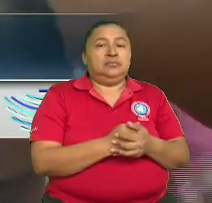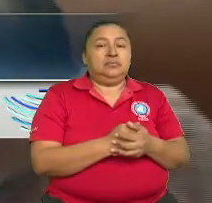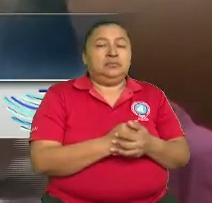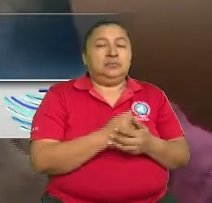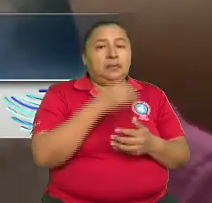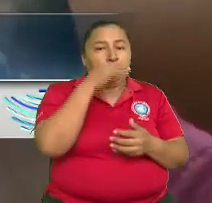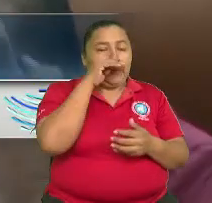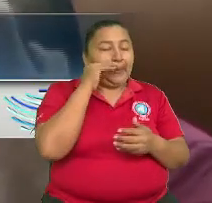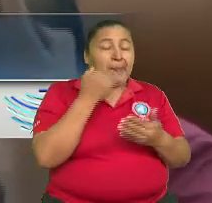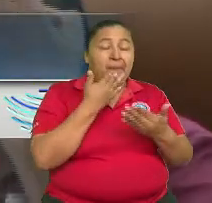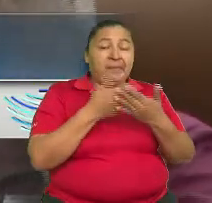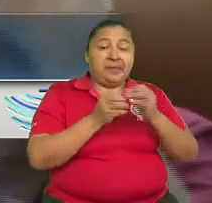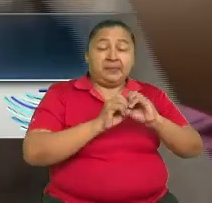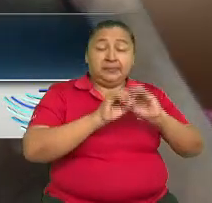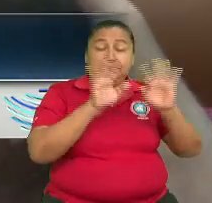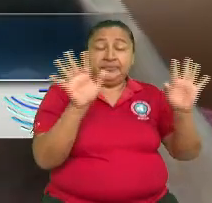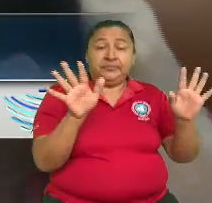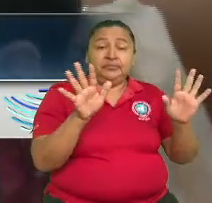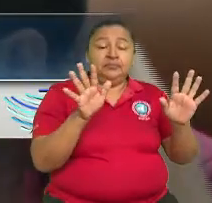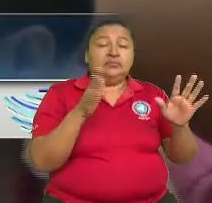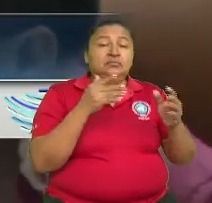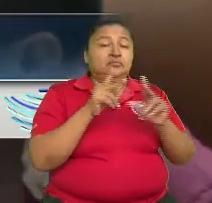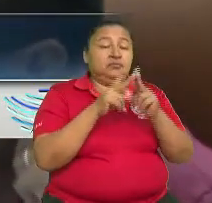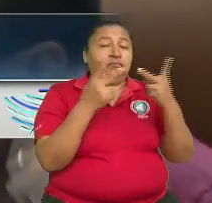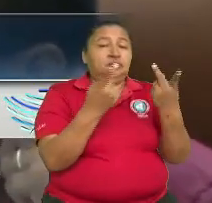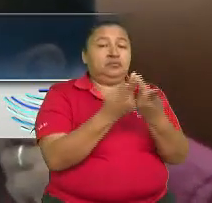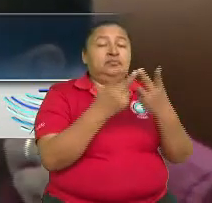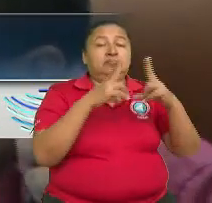Muy buenos días, pueblo nicaragüense,